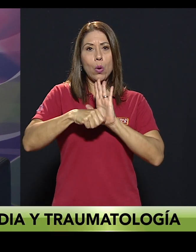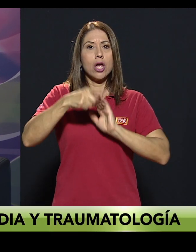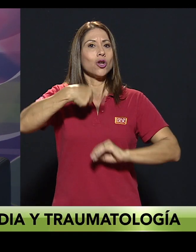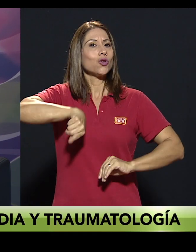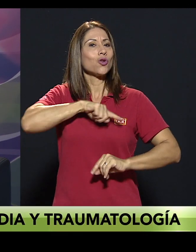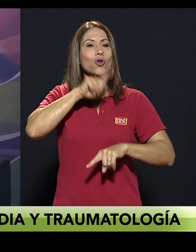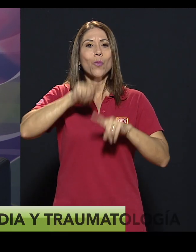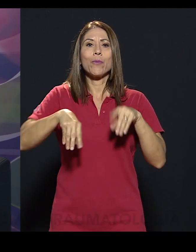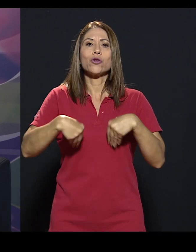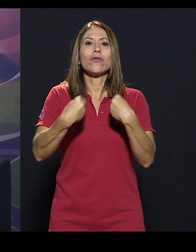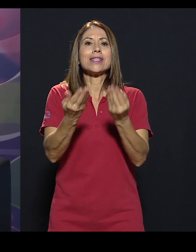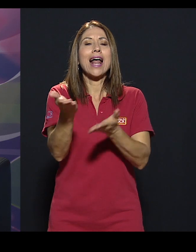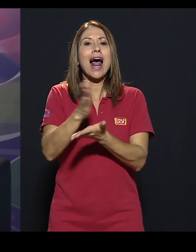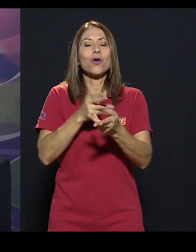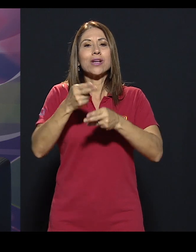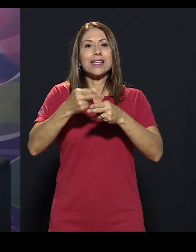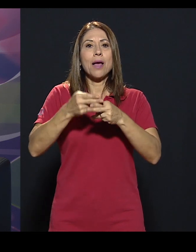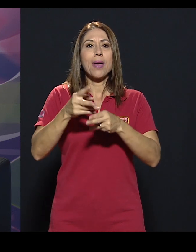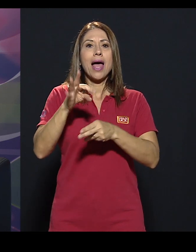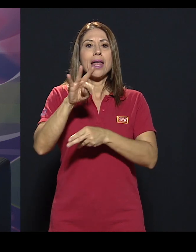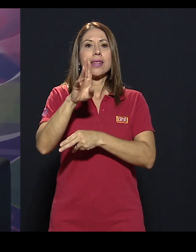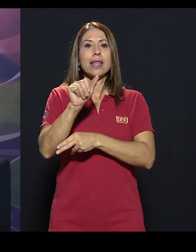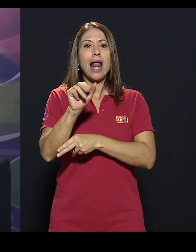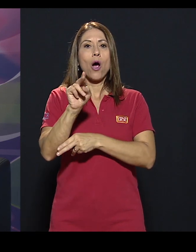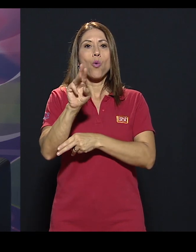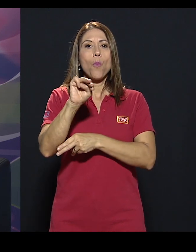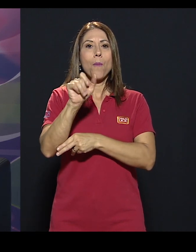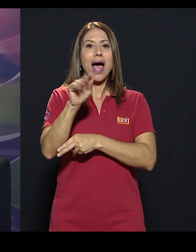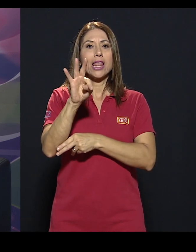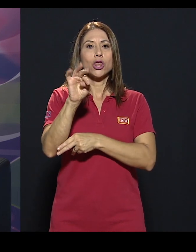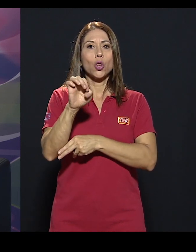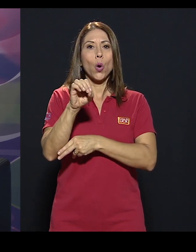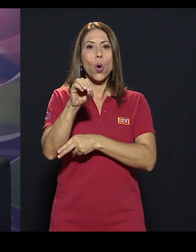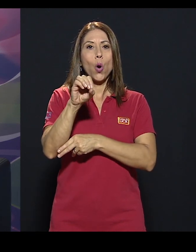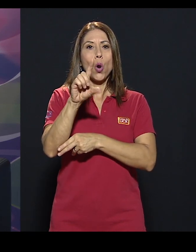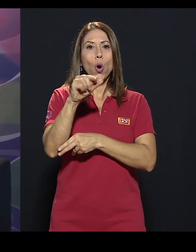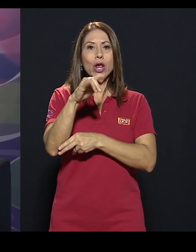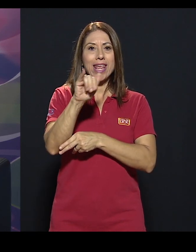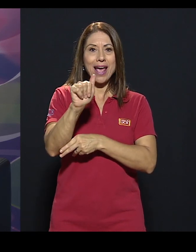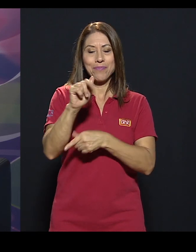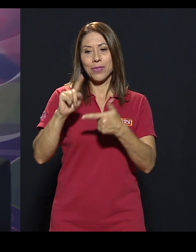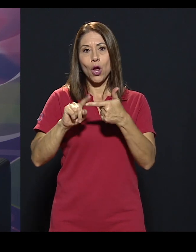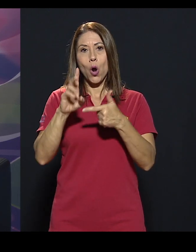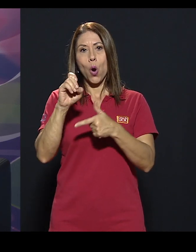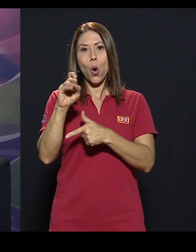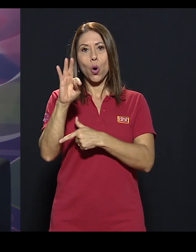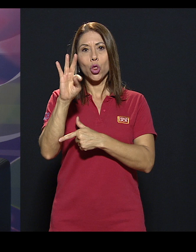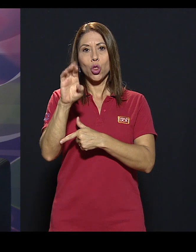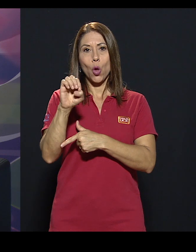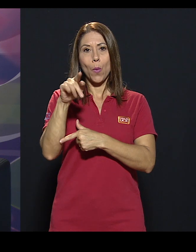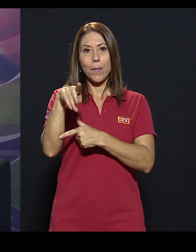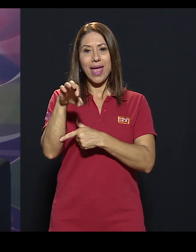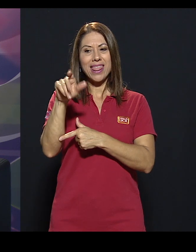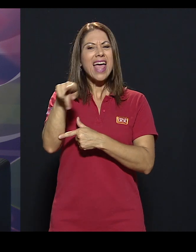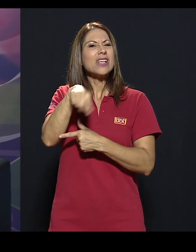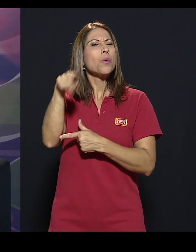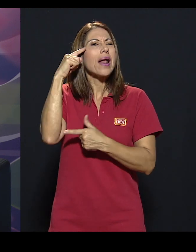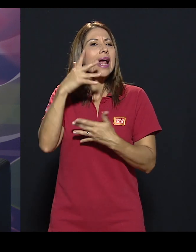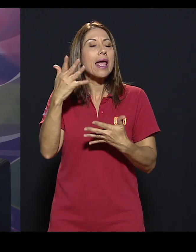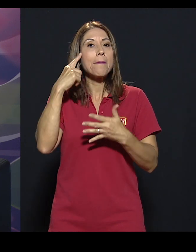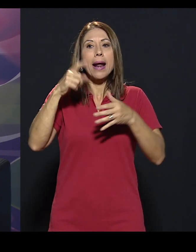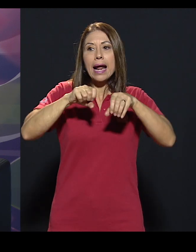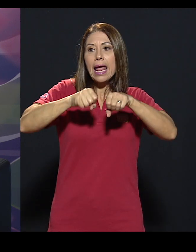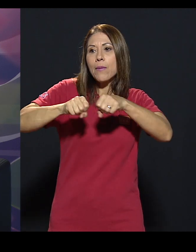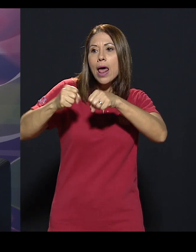y no podemos ofrecer lo que se llama traumatología, ortopedia y traumatología, que es para atender todas las quebraduras, todas las fracturas